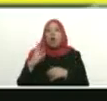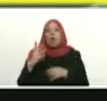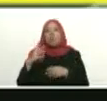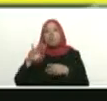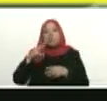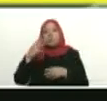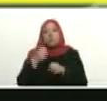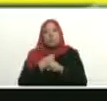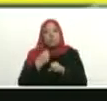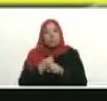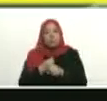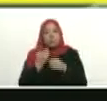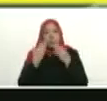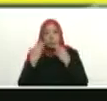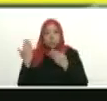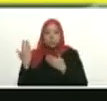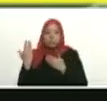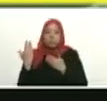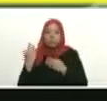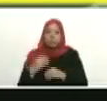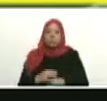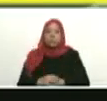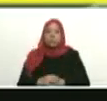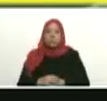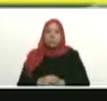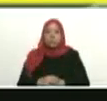línea que me parece